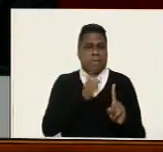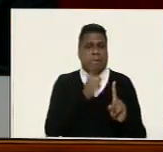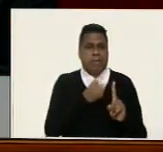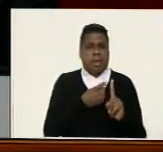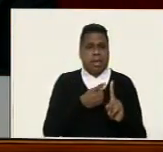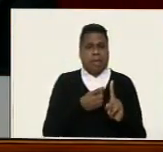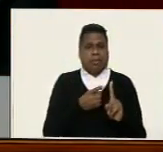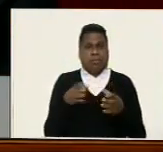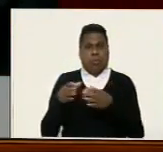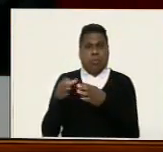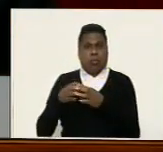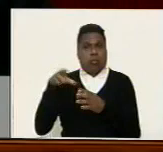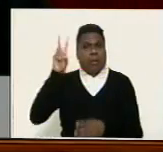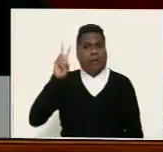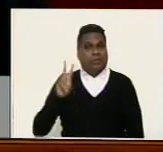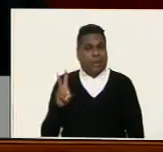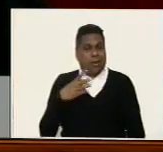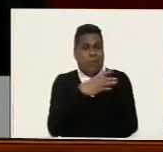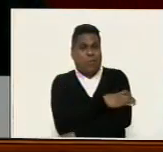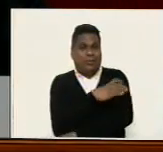venezolanos fuera de Venezuela.